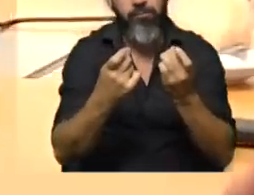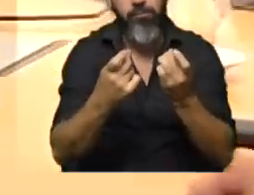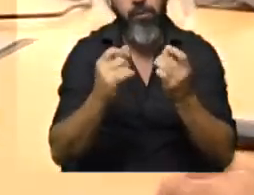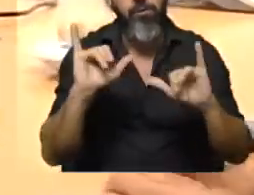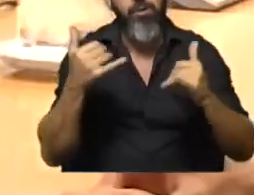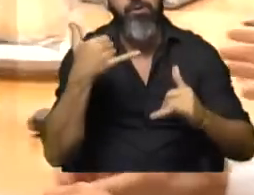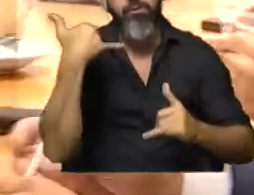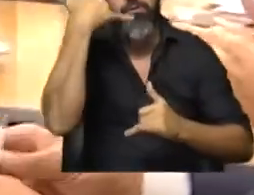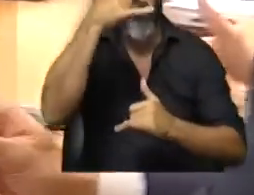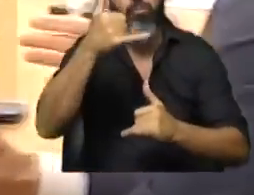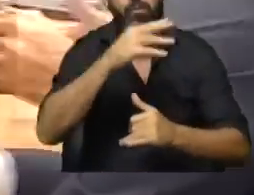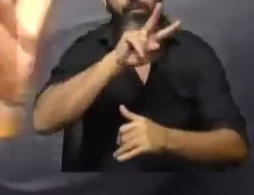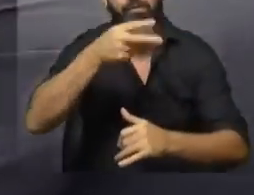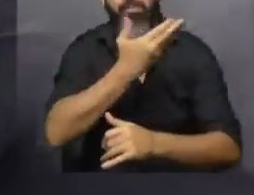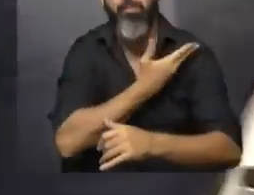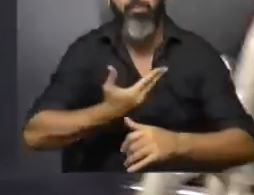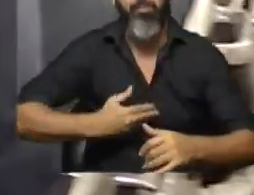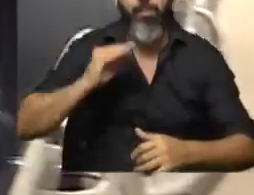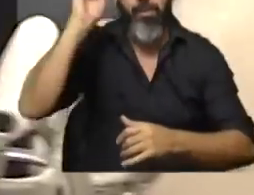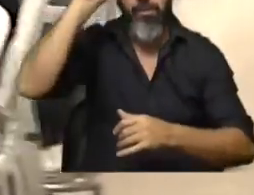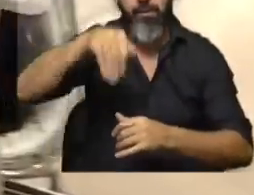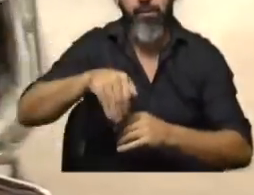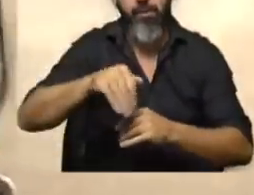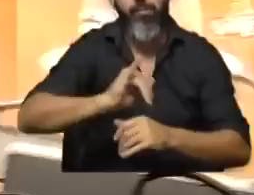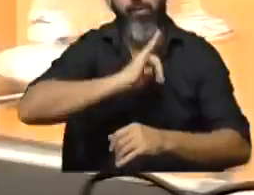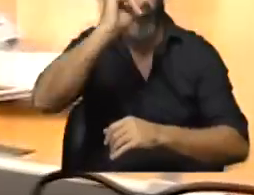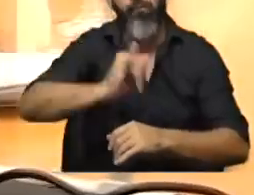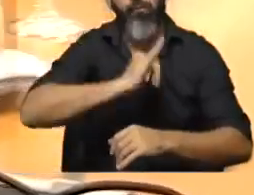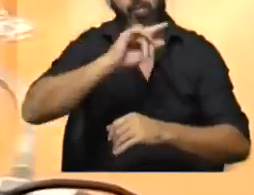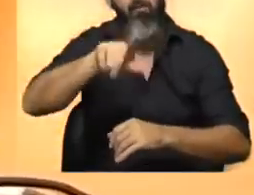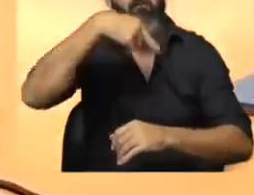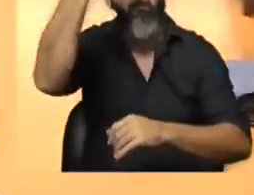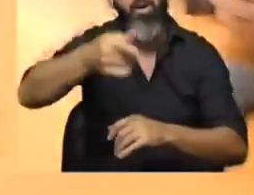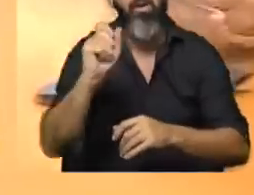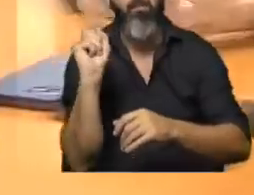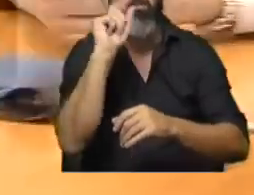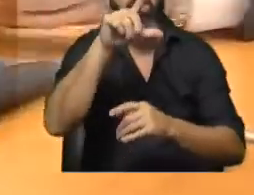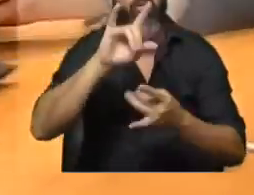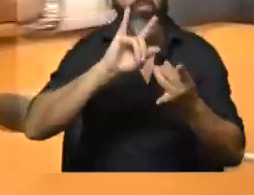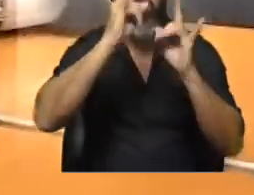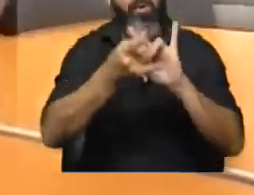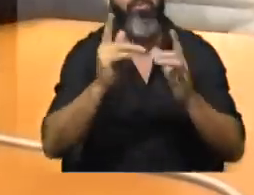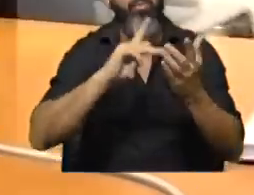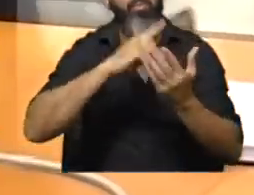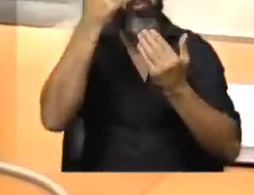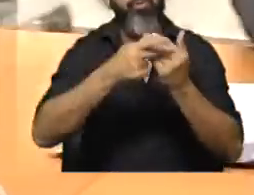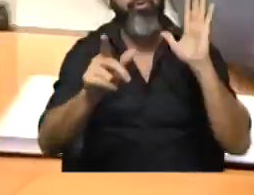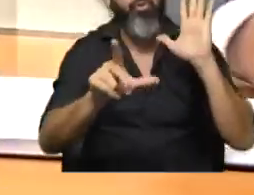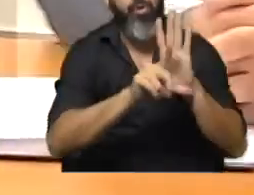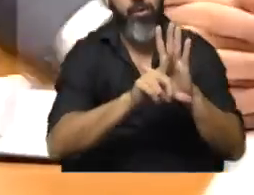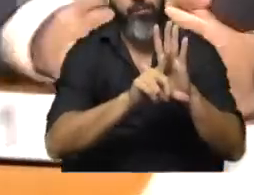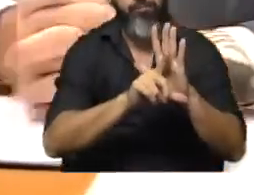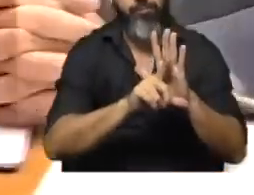sacamos de comunicar con la vicepresidenta de la república para informarle que en el día mañana estamos enviando un proyecto de ley